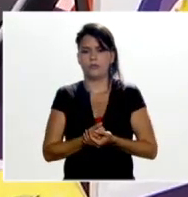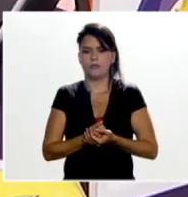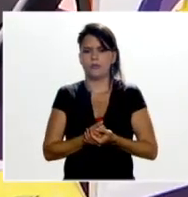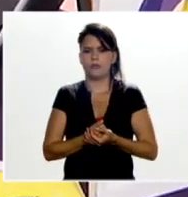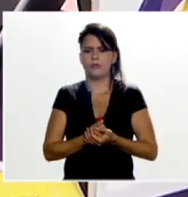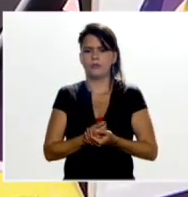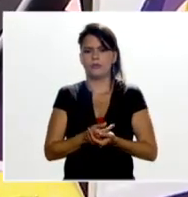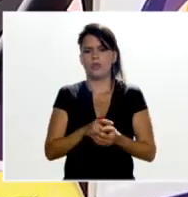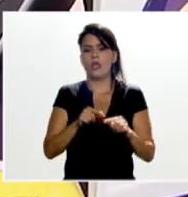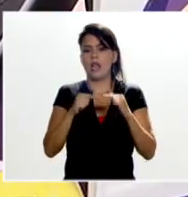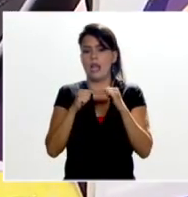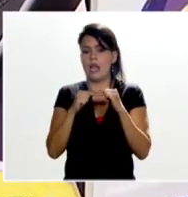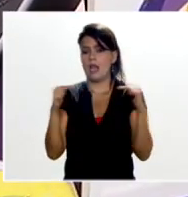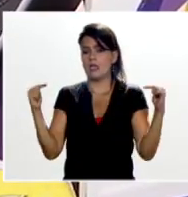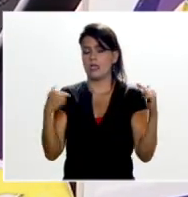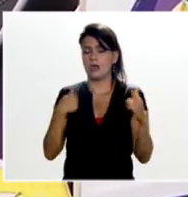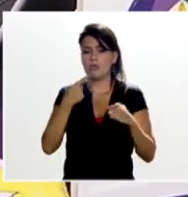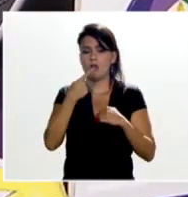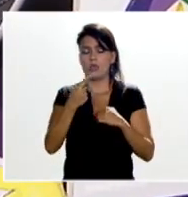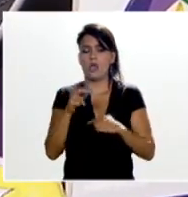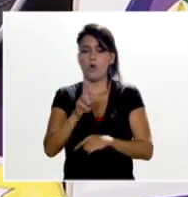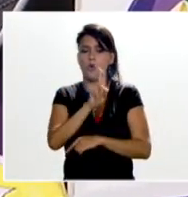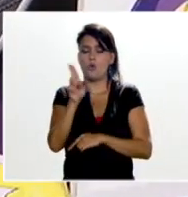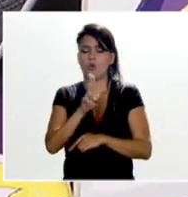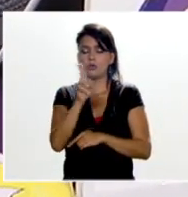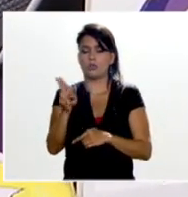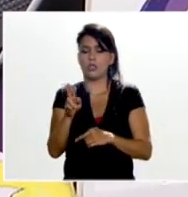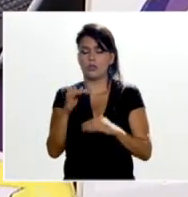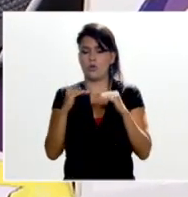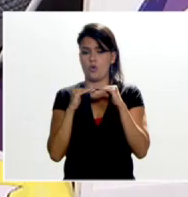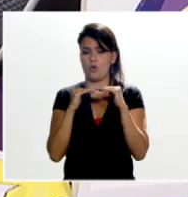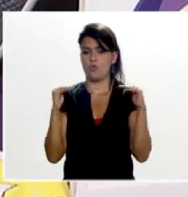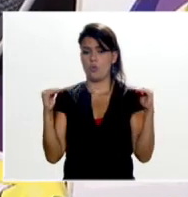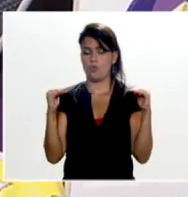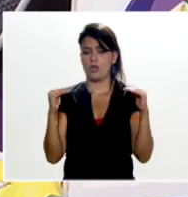pasar la línea, como les dije, utilizando como base